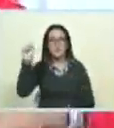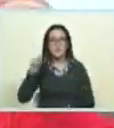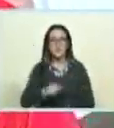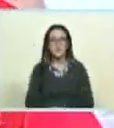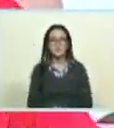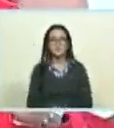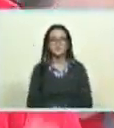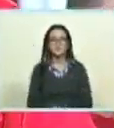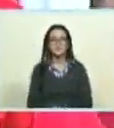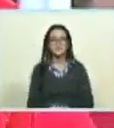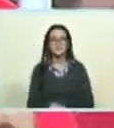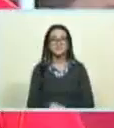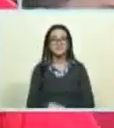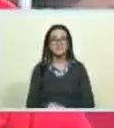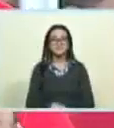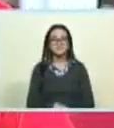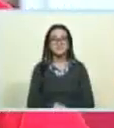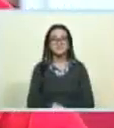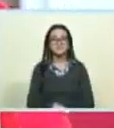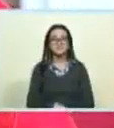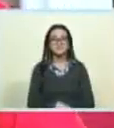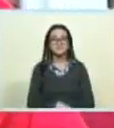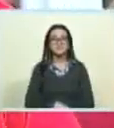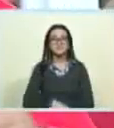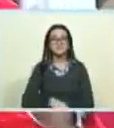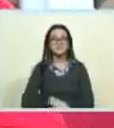Ok, suéltala, suéltala, suéltala, suéltala, DJ.